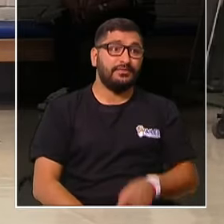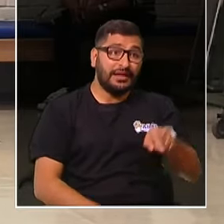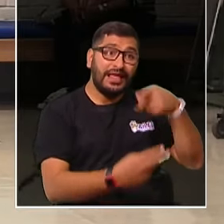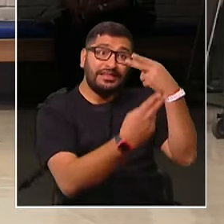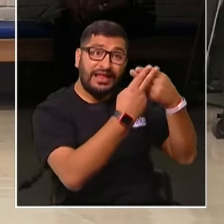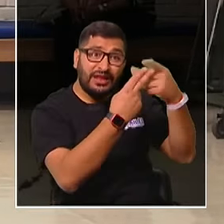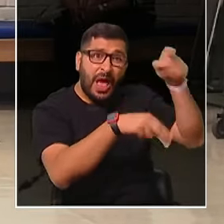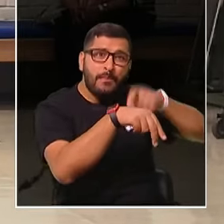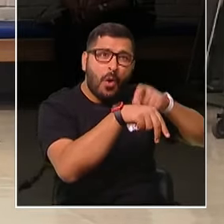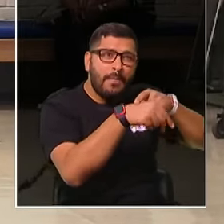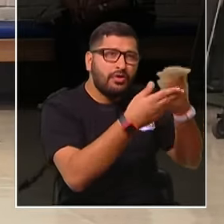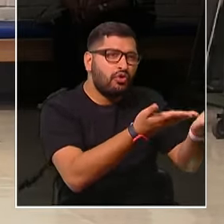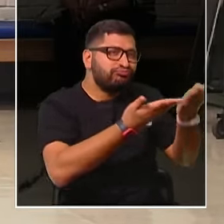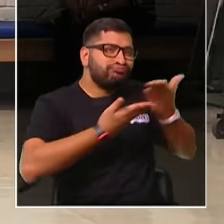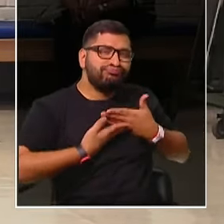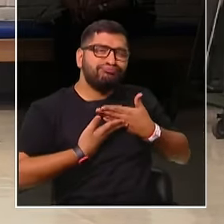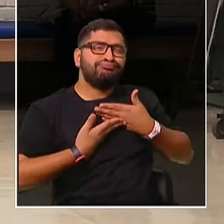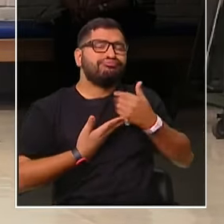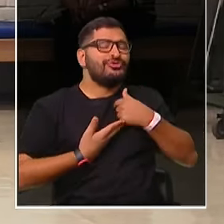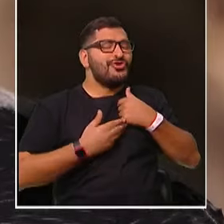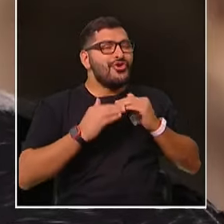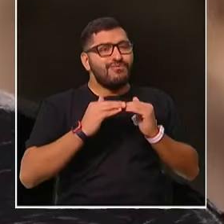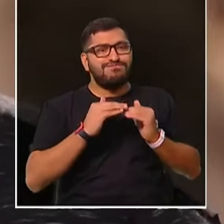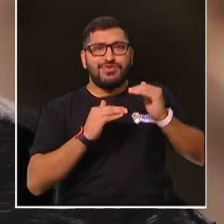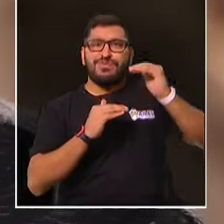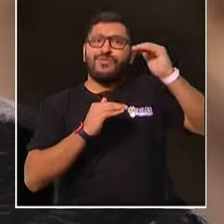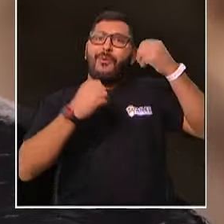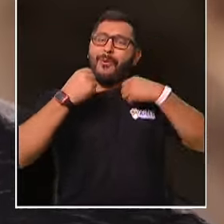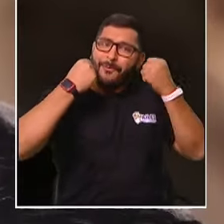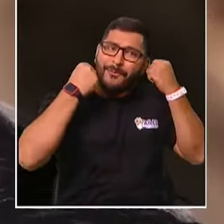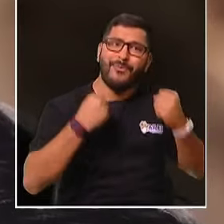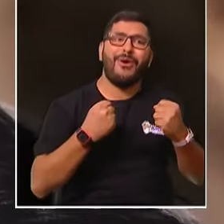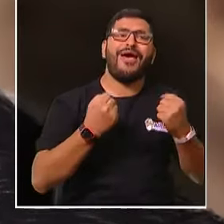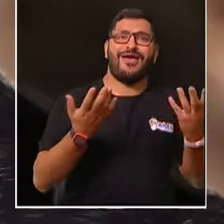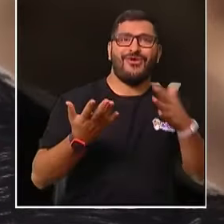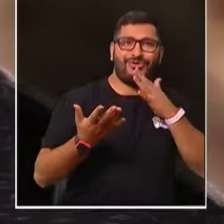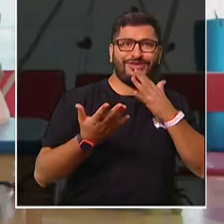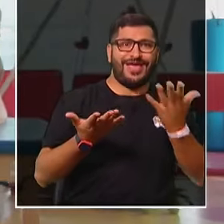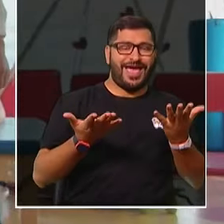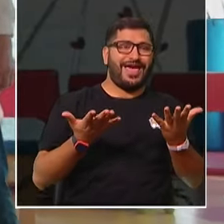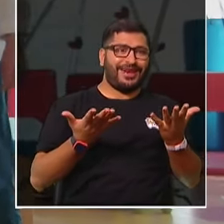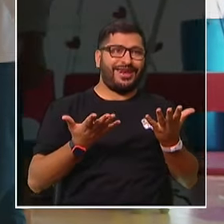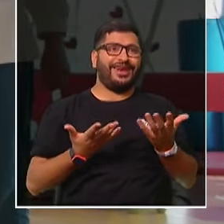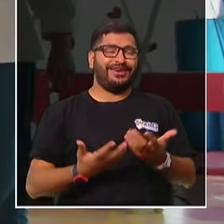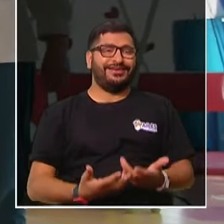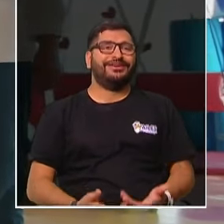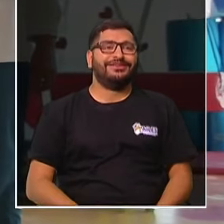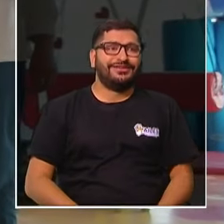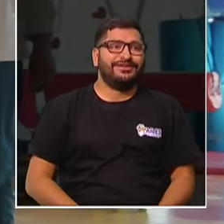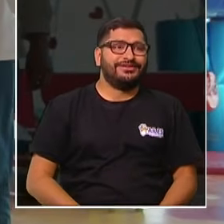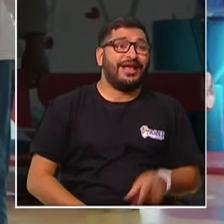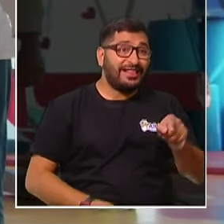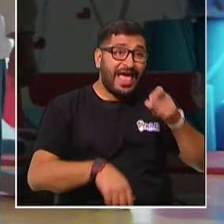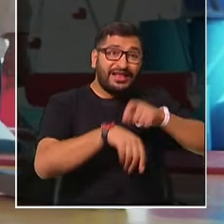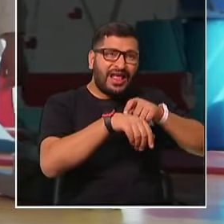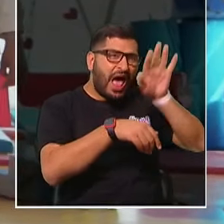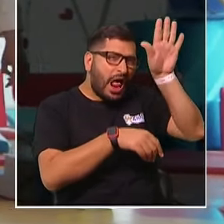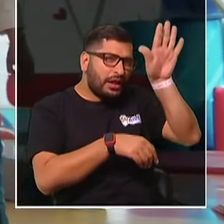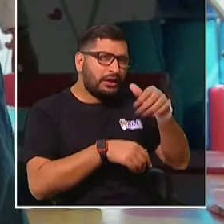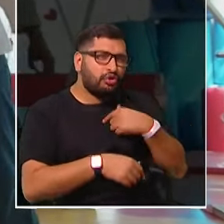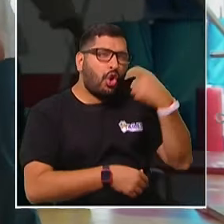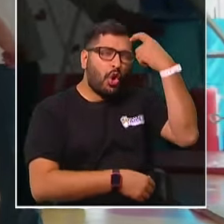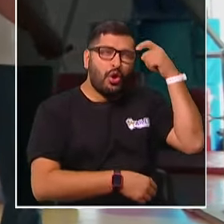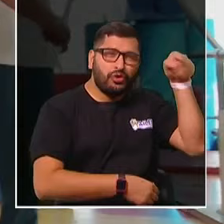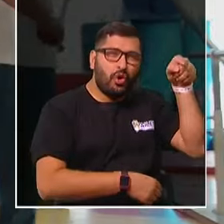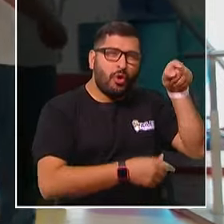Teletón en ese momento le dio todas las armas y él y ella las supo usar. Muy bien. Una de las características que yo